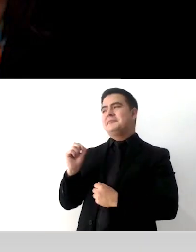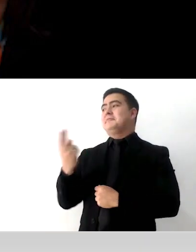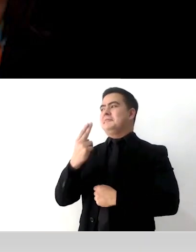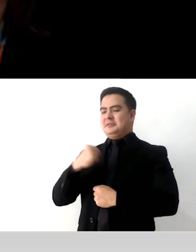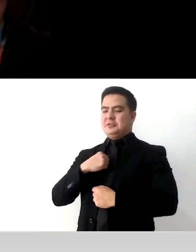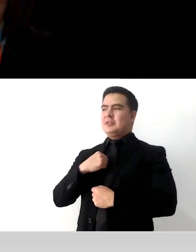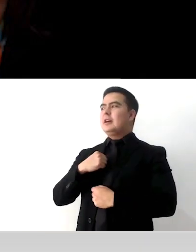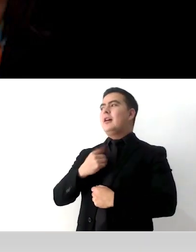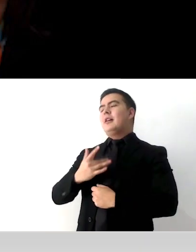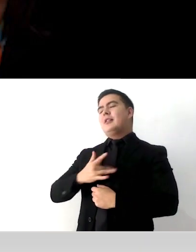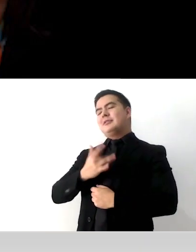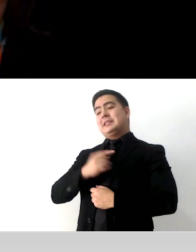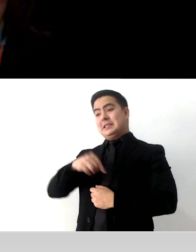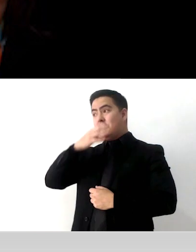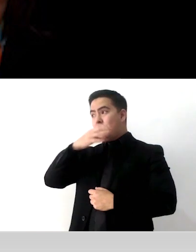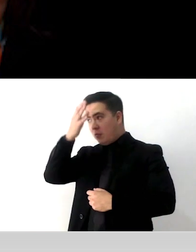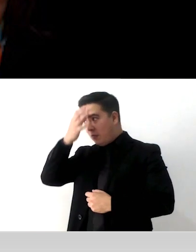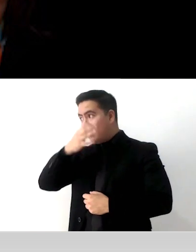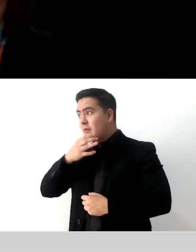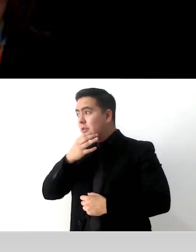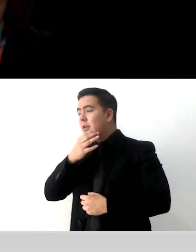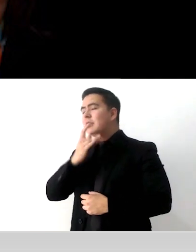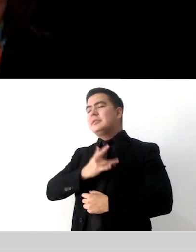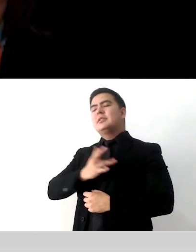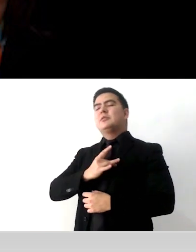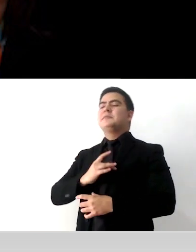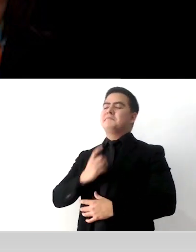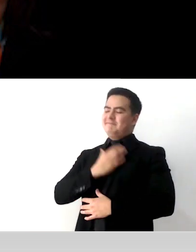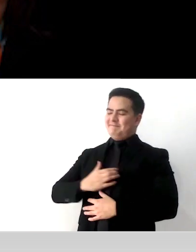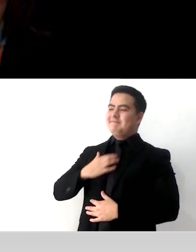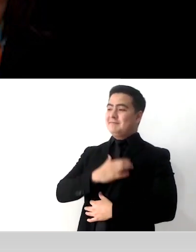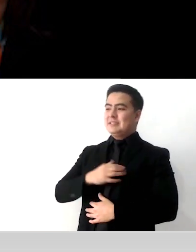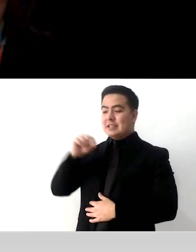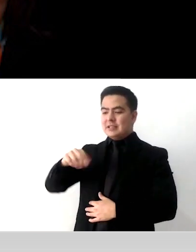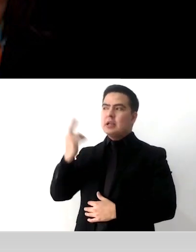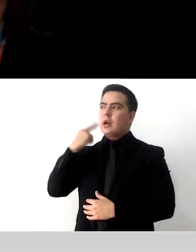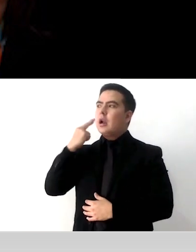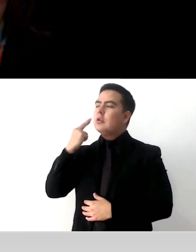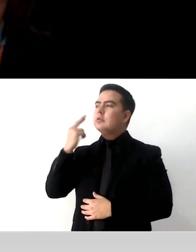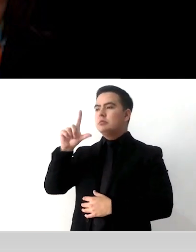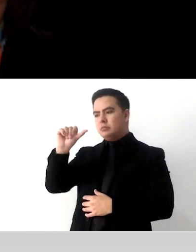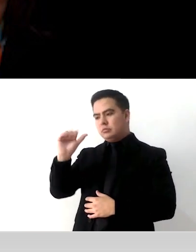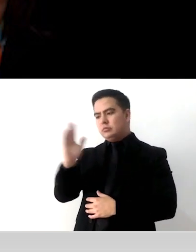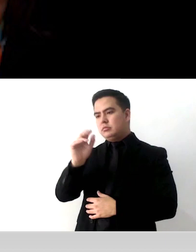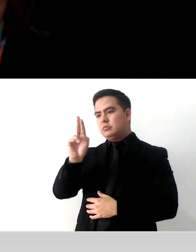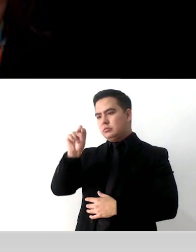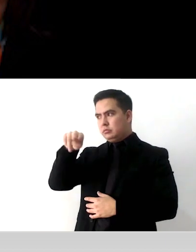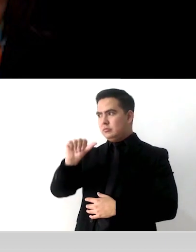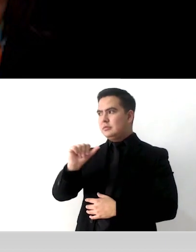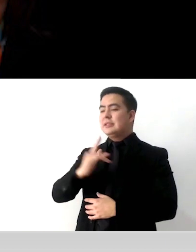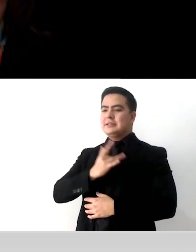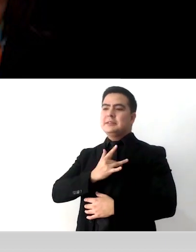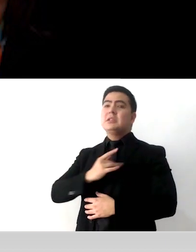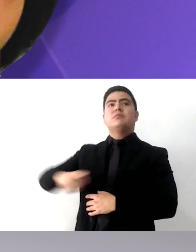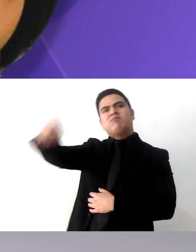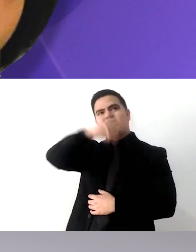honor estar en Coahuila y en La Urna, este programa de radio que nos acerca a todas y todos los